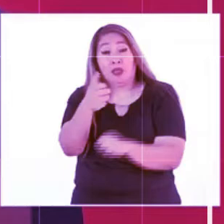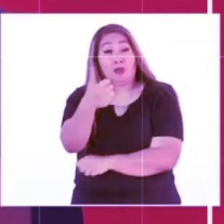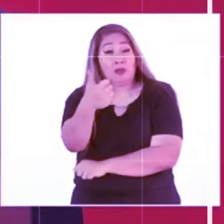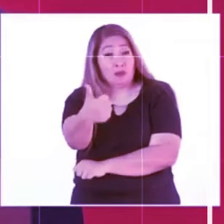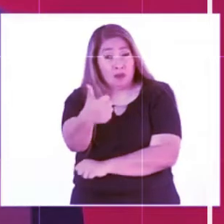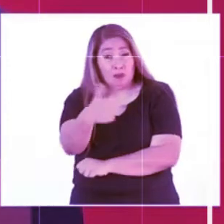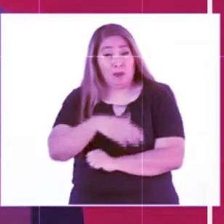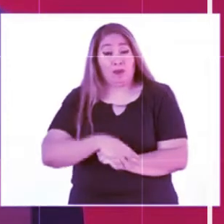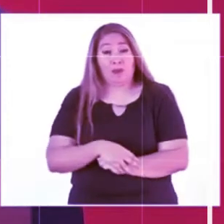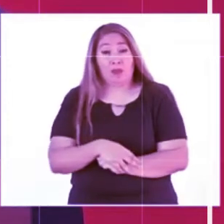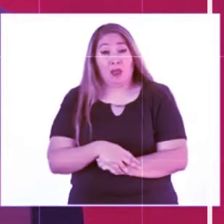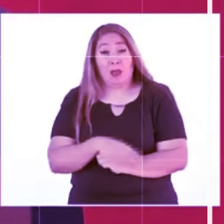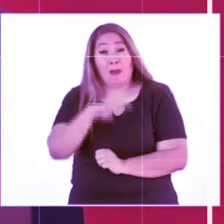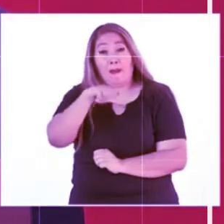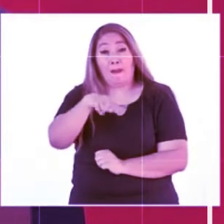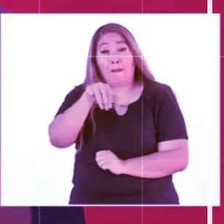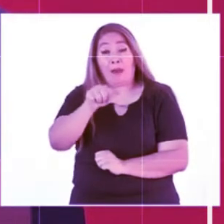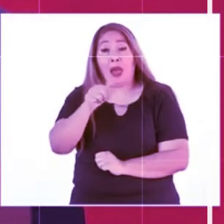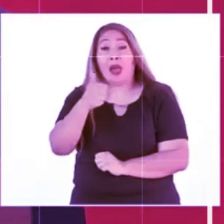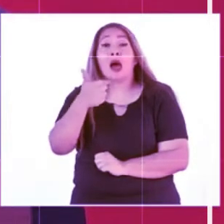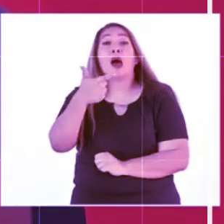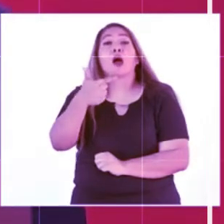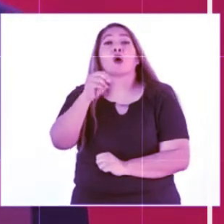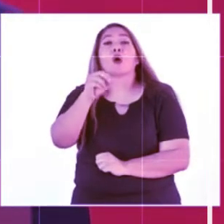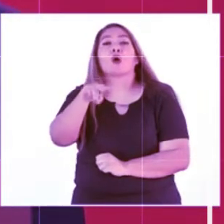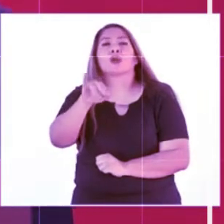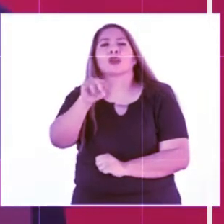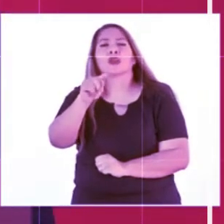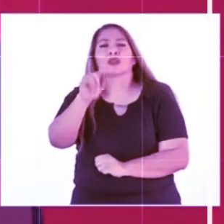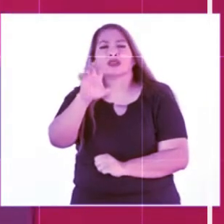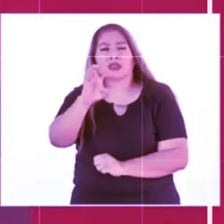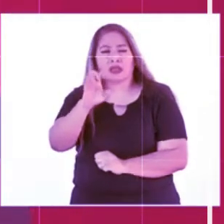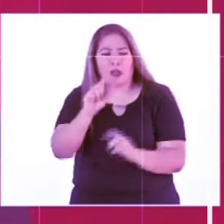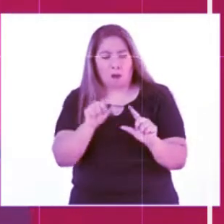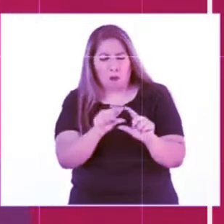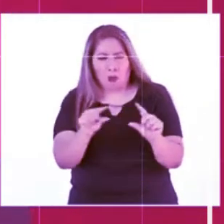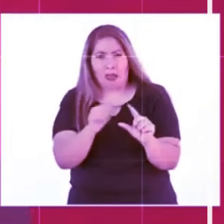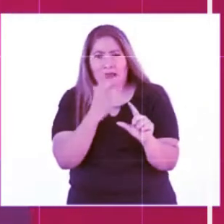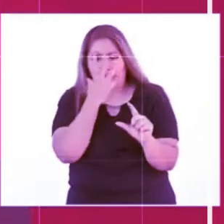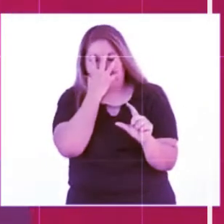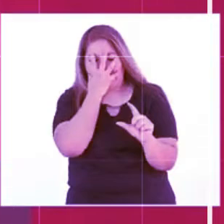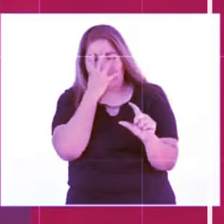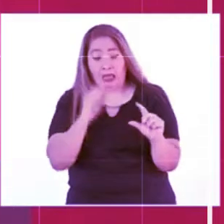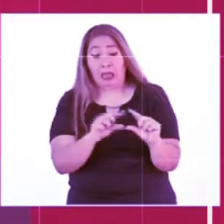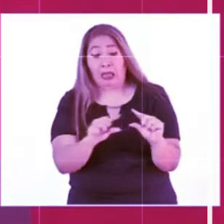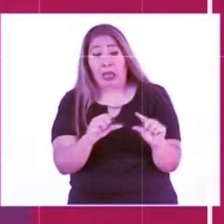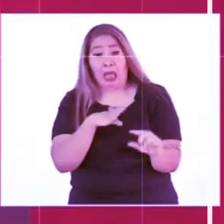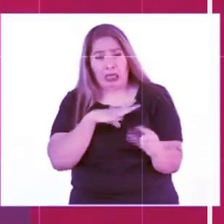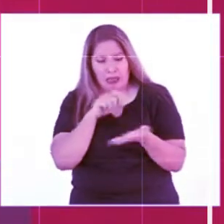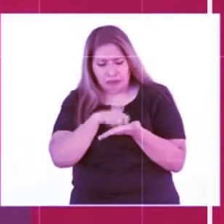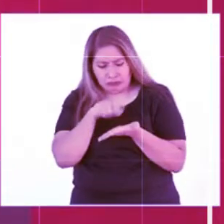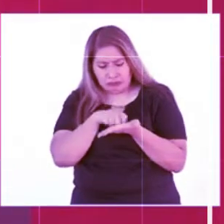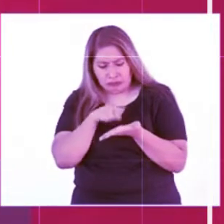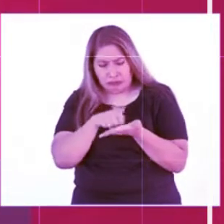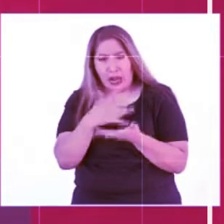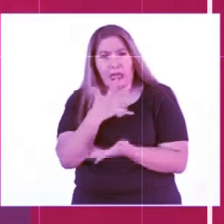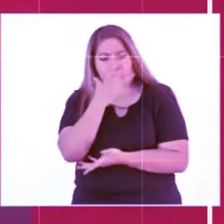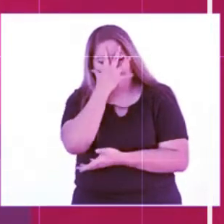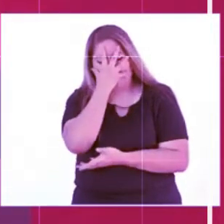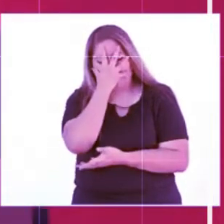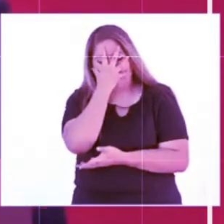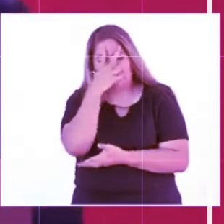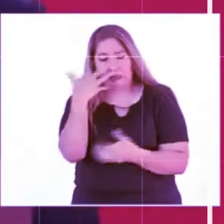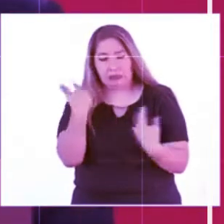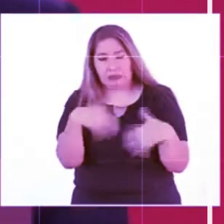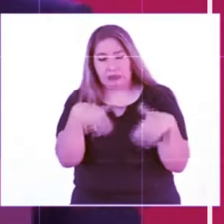1906 de los magonistas, existe un párrafo vergonzoso que mancha la